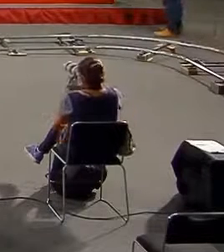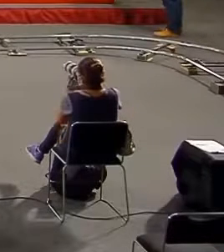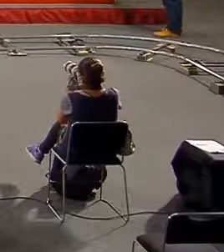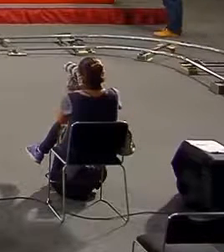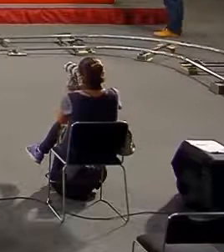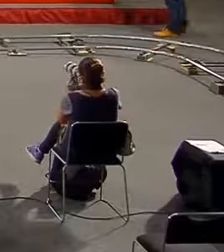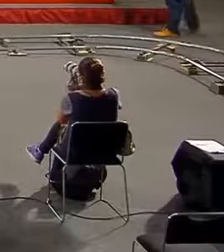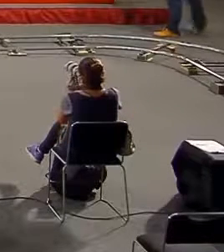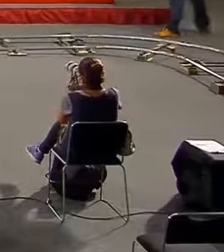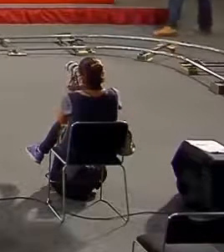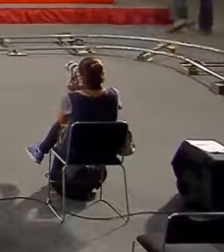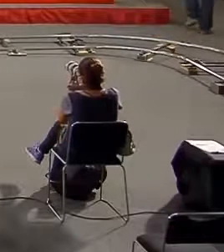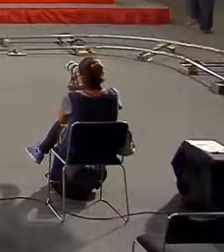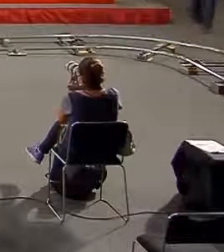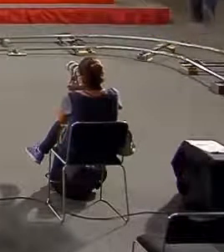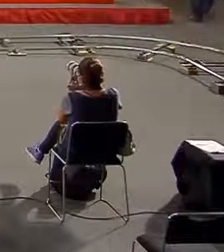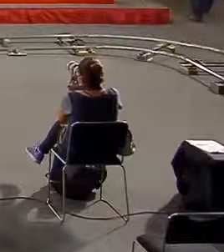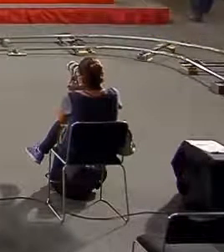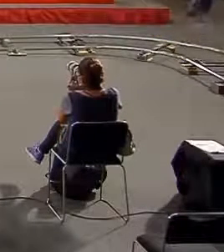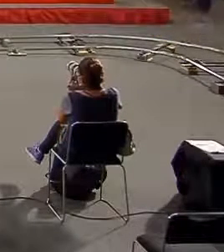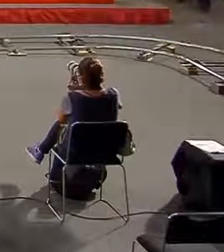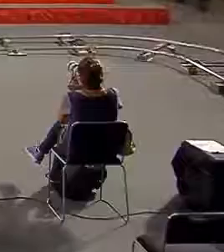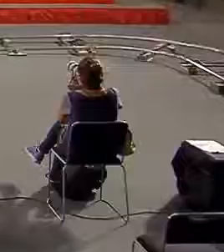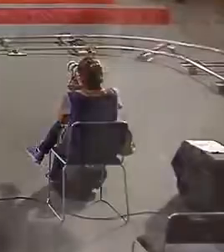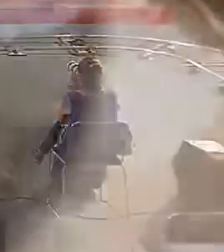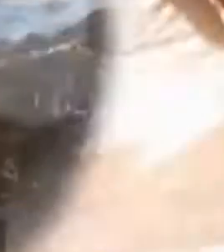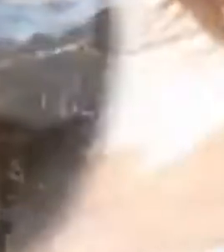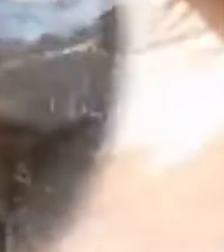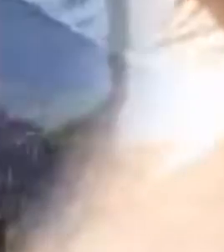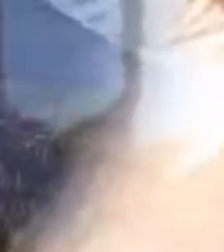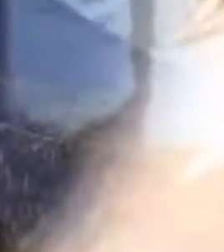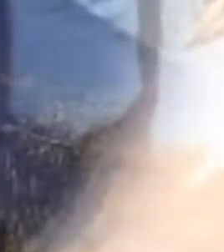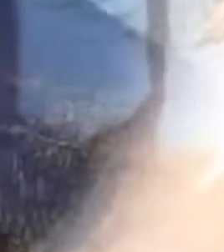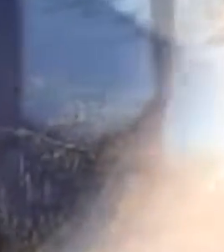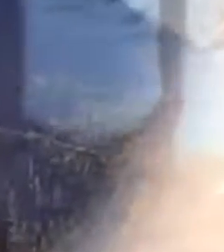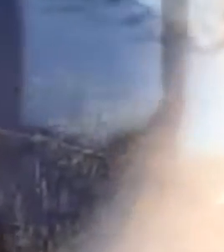Muchas gracias. Buenas tardes. Los mexicanos somos como las